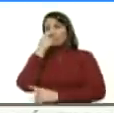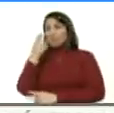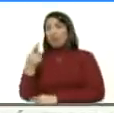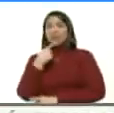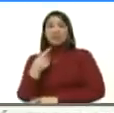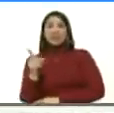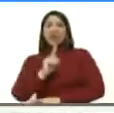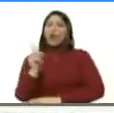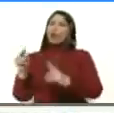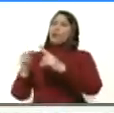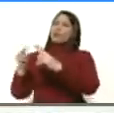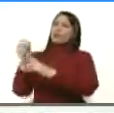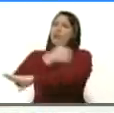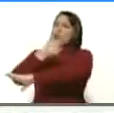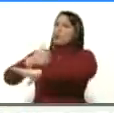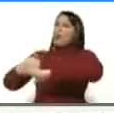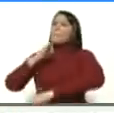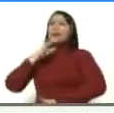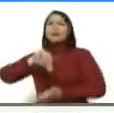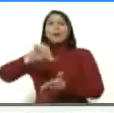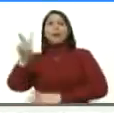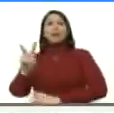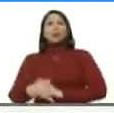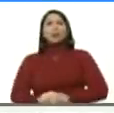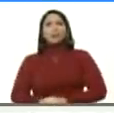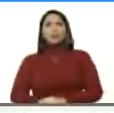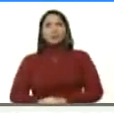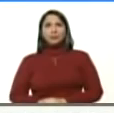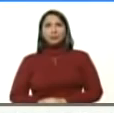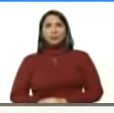que desconocía a las autoridades del Banco Central de Venezuela,